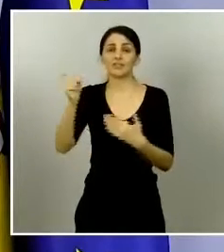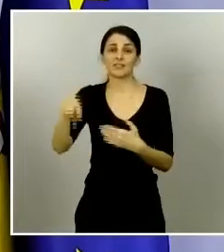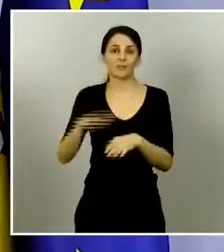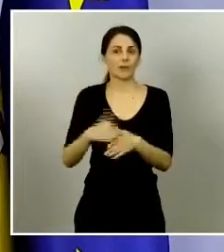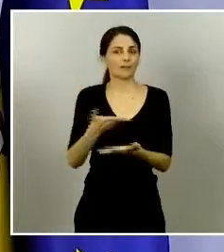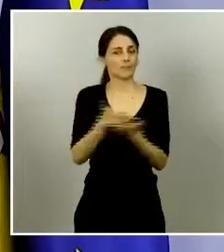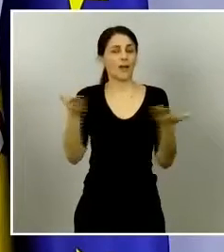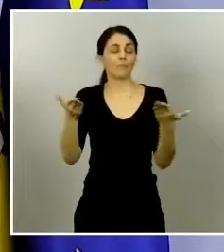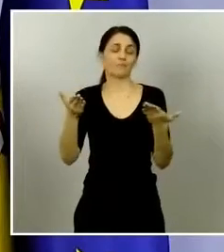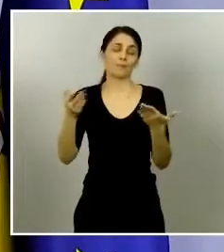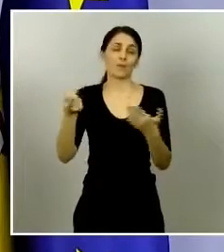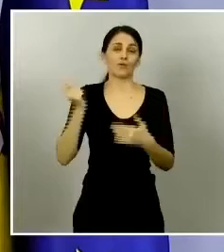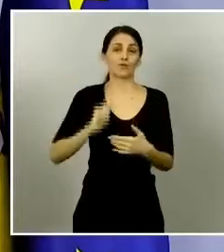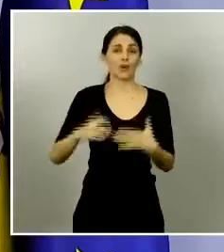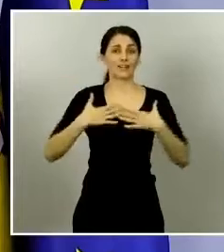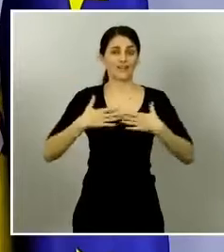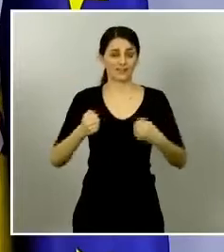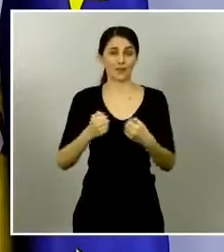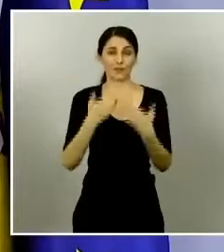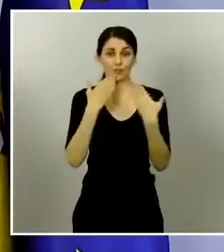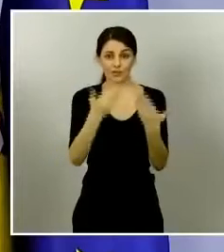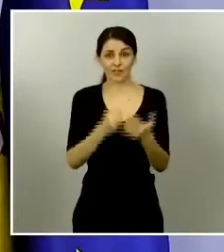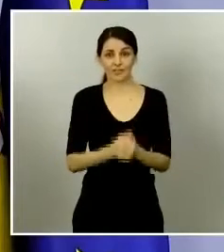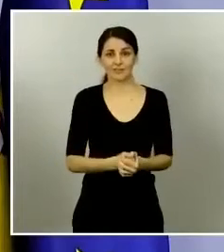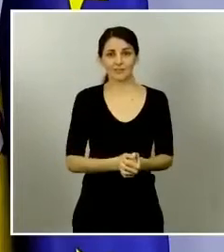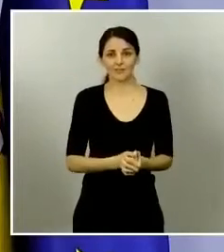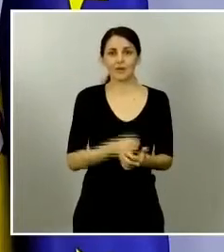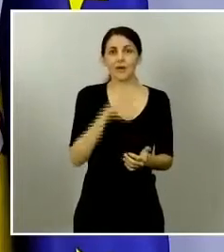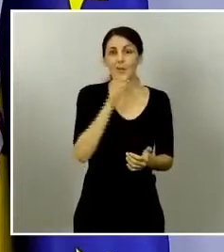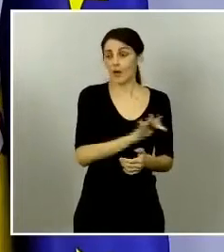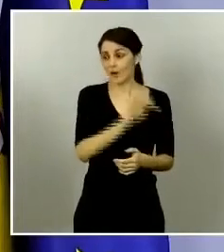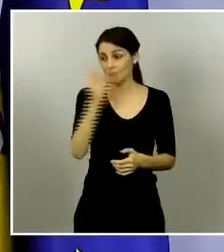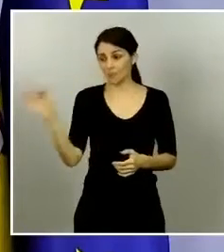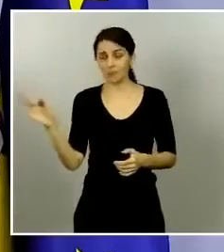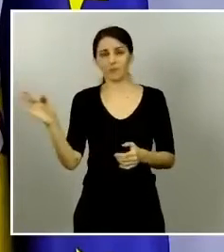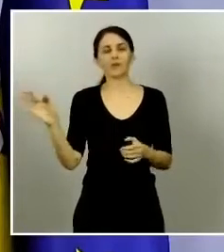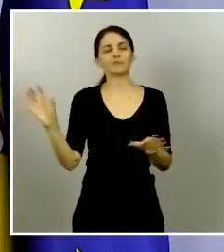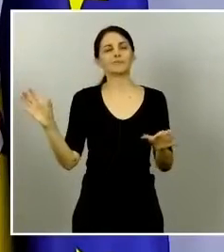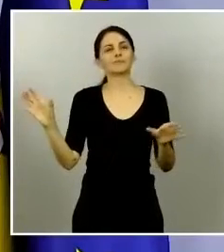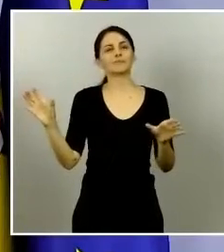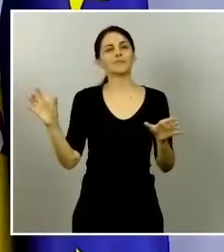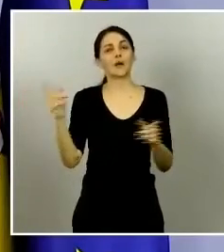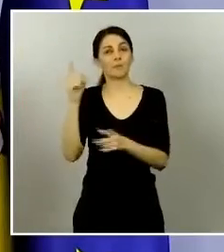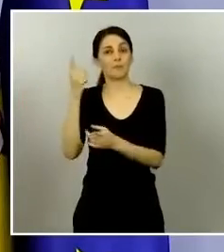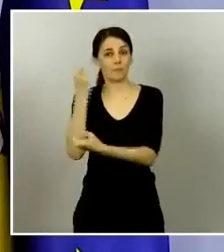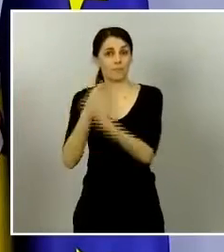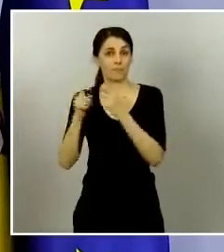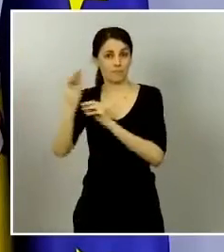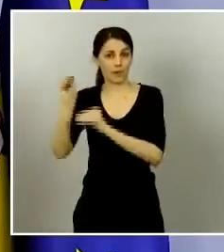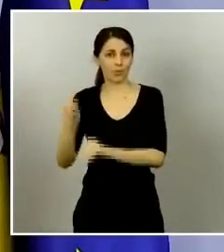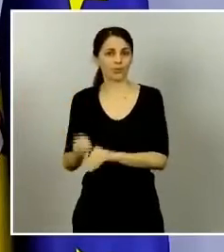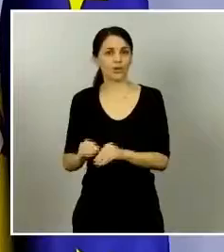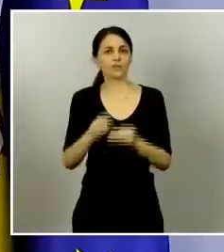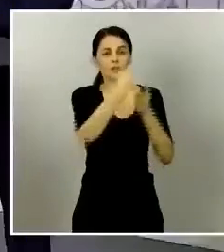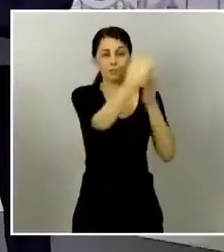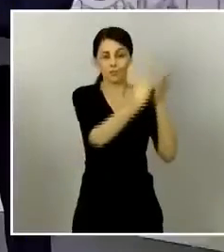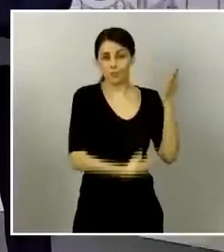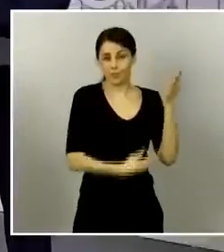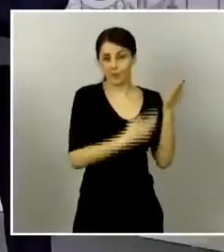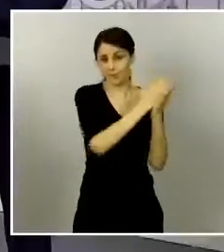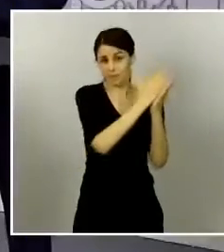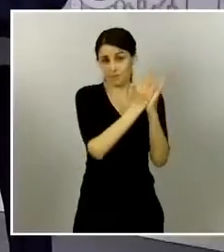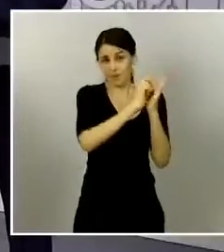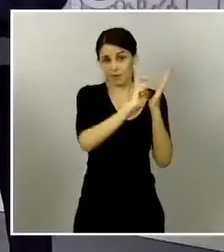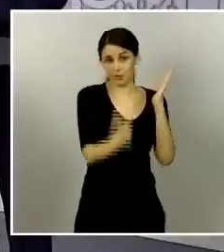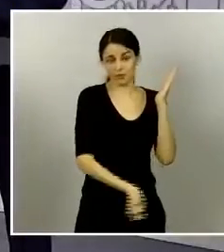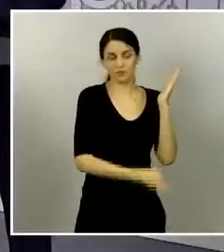la labor de comunidades autónomas y el conjunto de profesionales sanitarios. Muchísimas gracias. Pasamos a las preguntas. Por tanto, el grupo de medios que